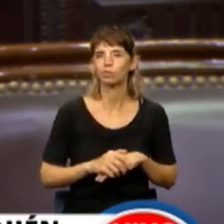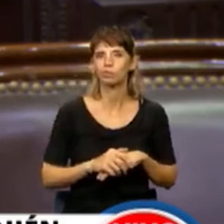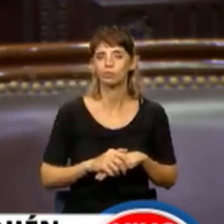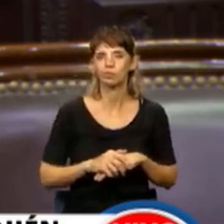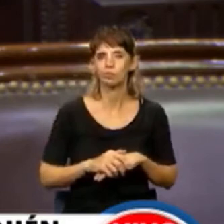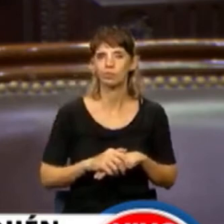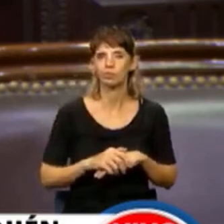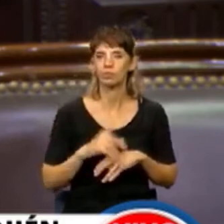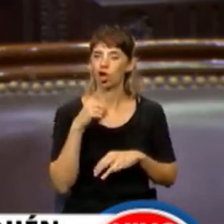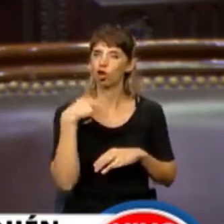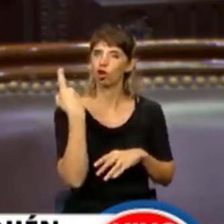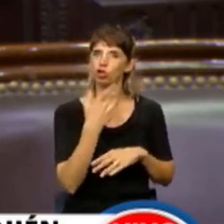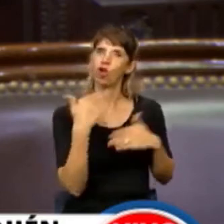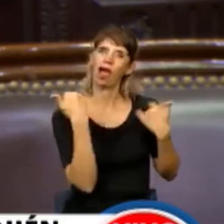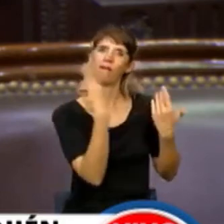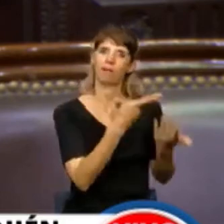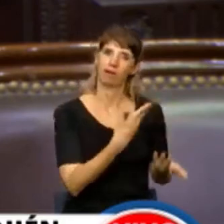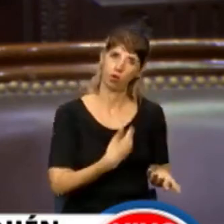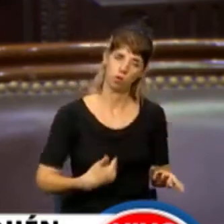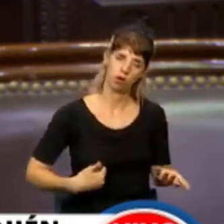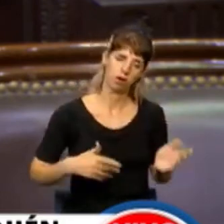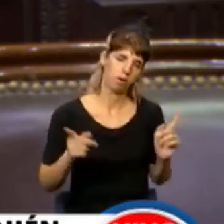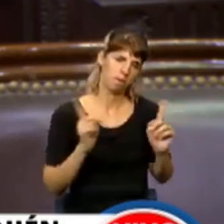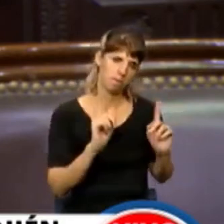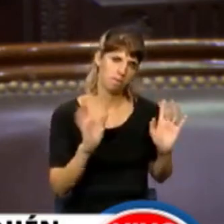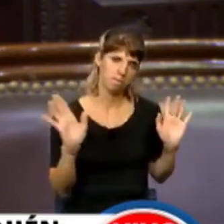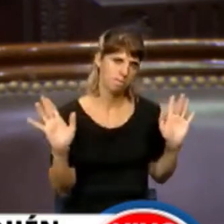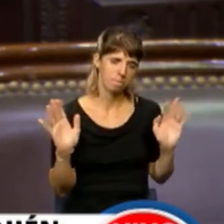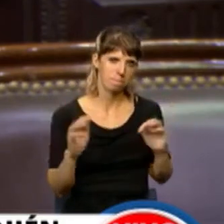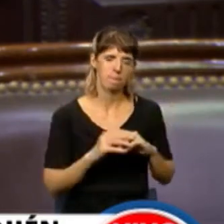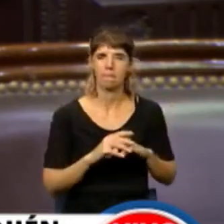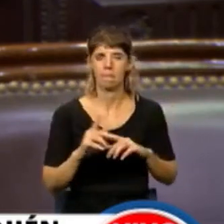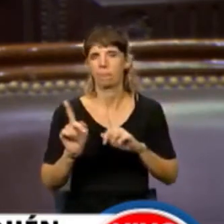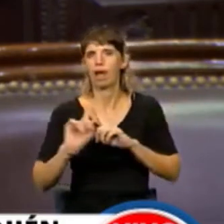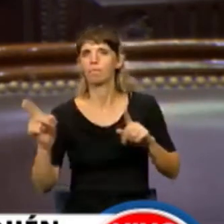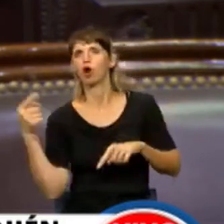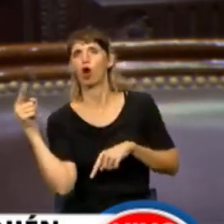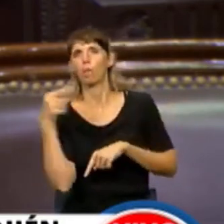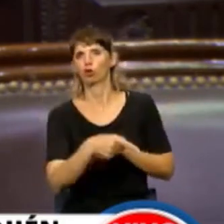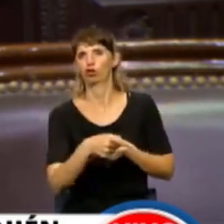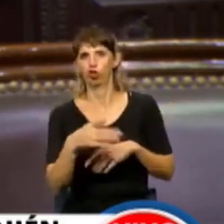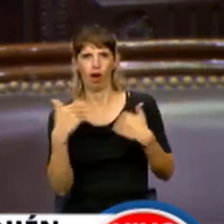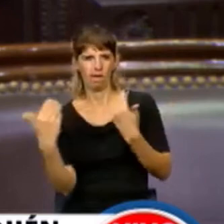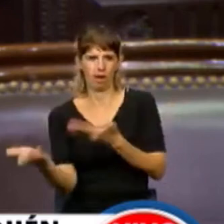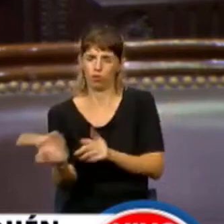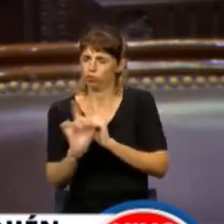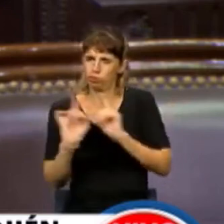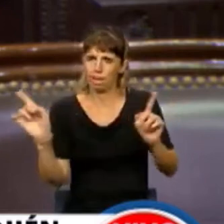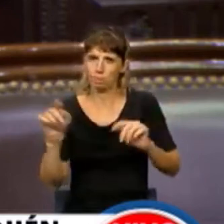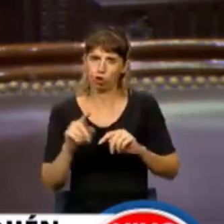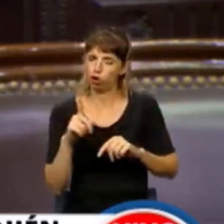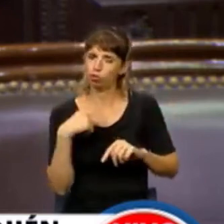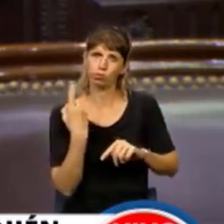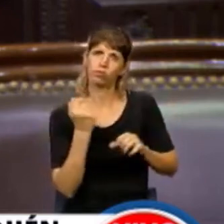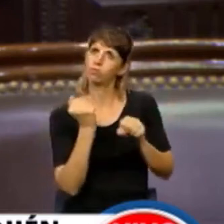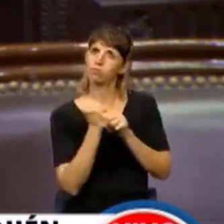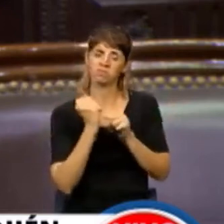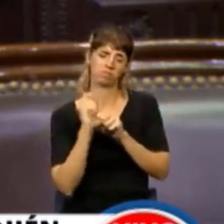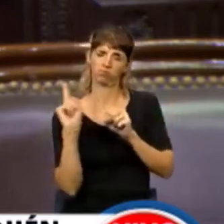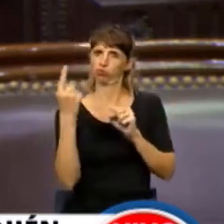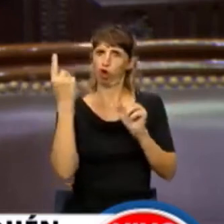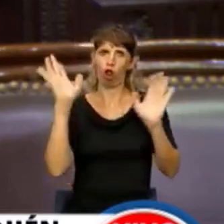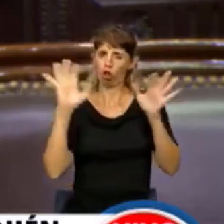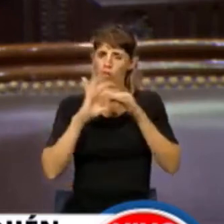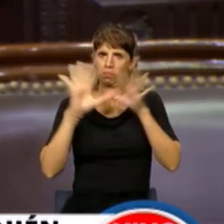nosotros no somos oficialistas, nosotros no somos oposición, nosotros somos independientes y nos